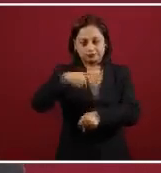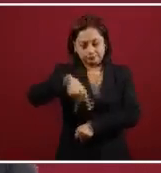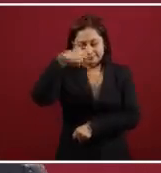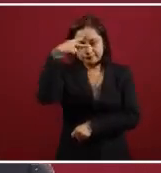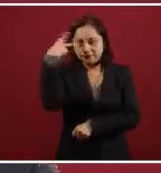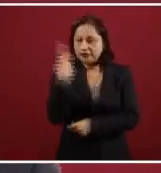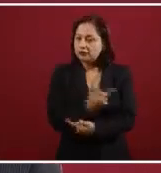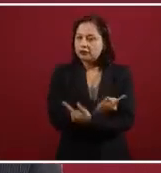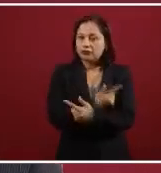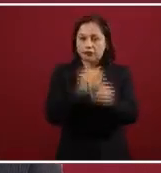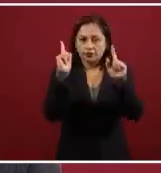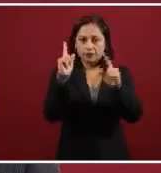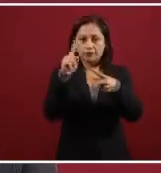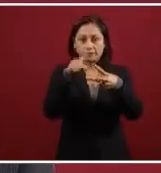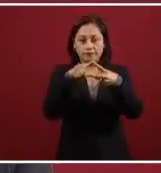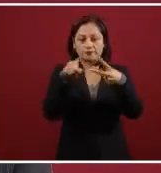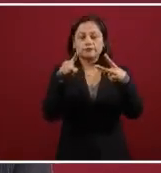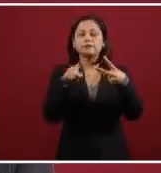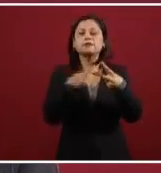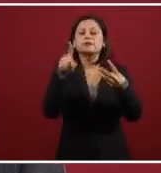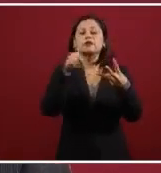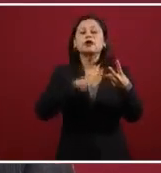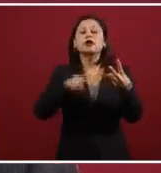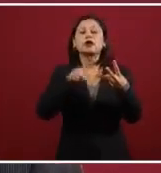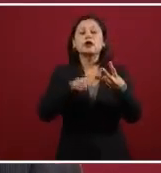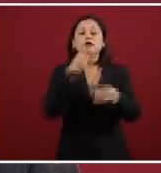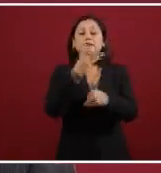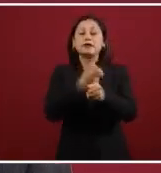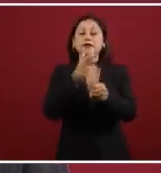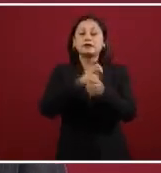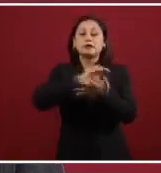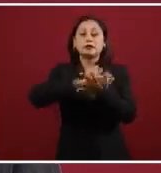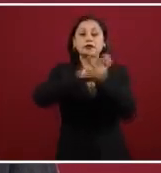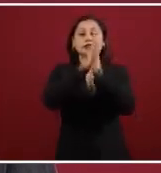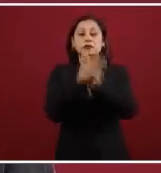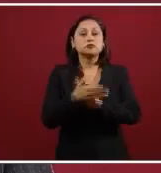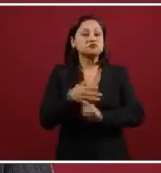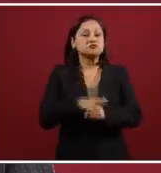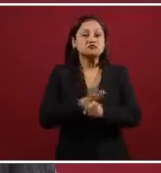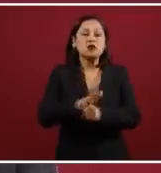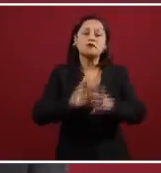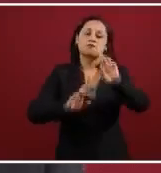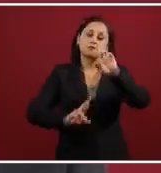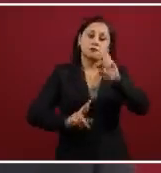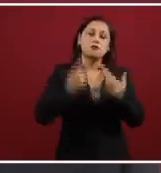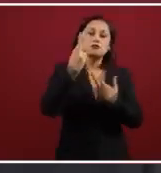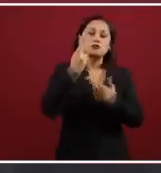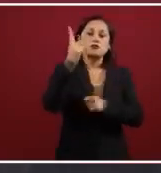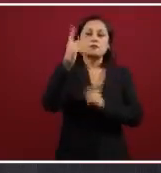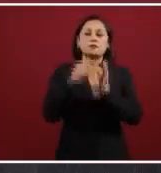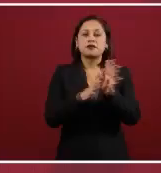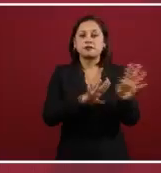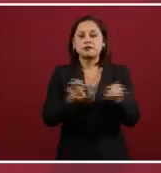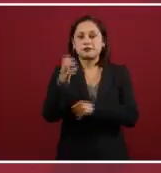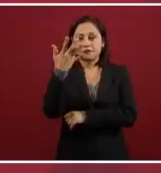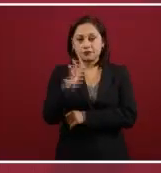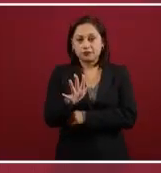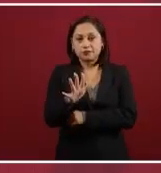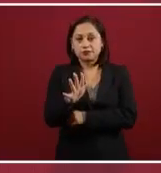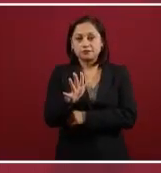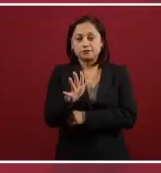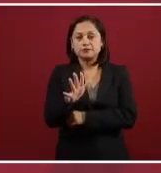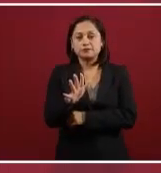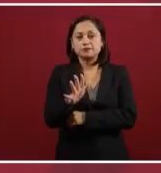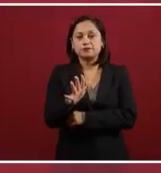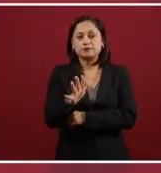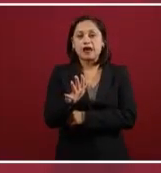Y la tercera transformación fue la Revolución de 1910, que vamos